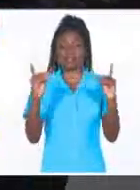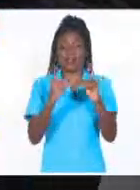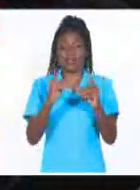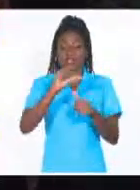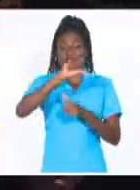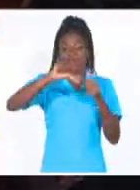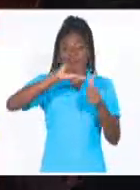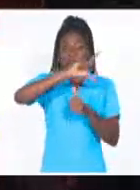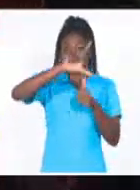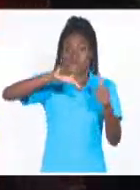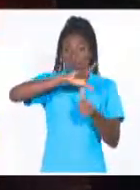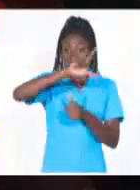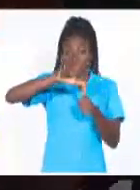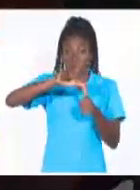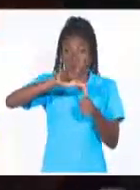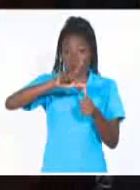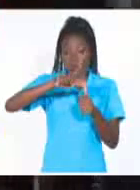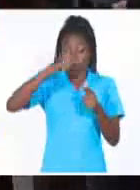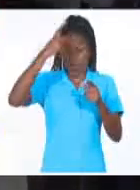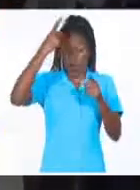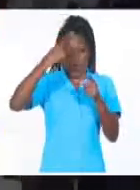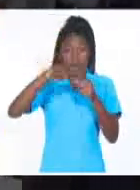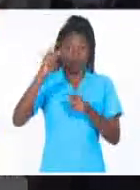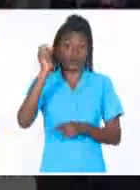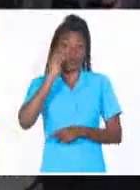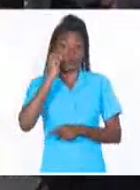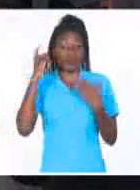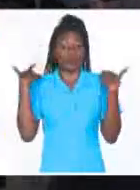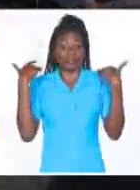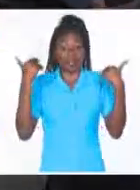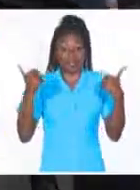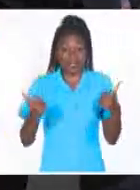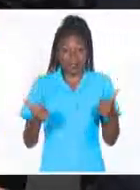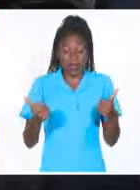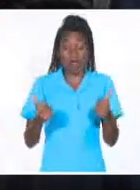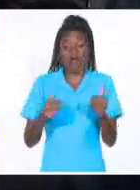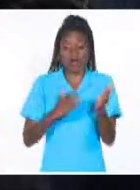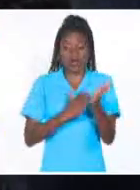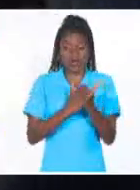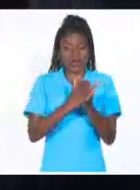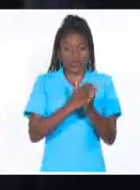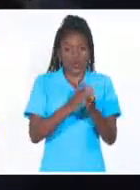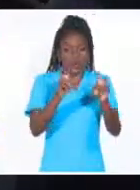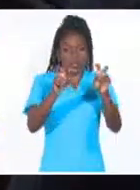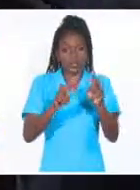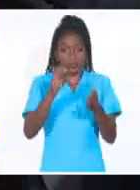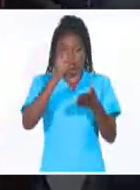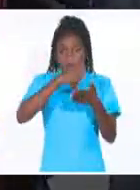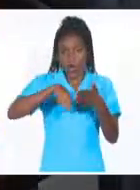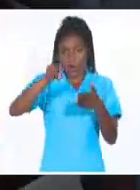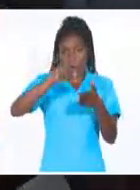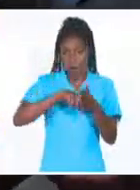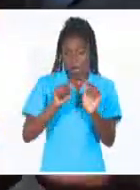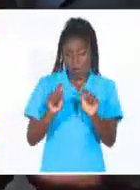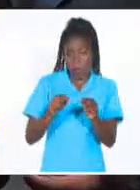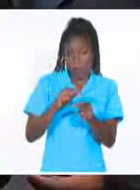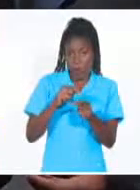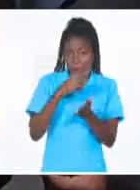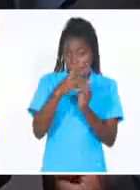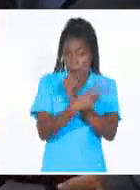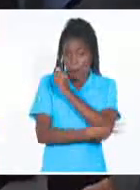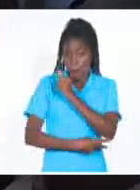de la Cancillería China, Su Haolun, director adjunto del Comité Permanente de la Asamblea Popular Municipal de Shanghái, Ma